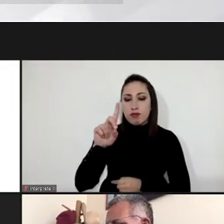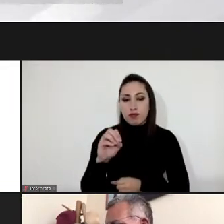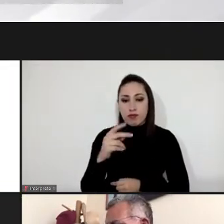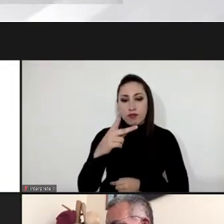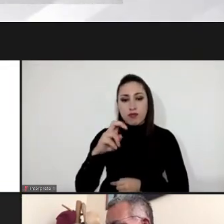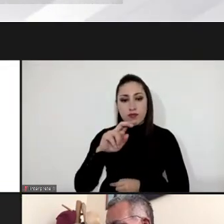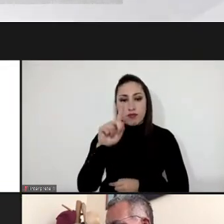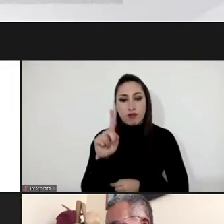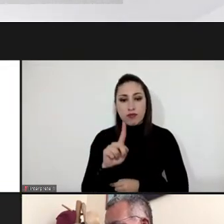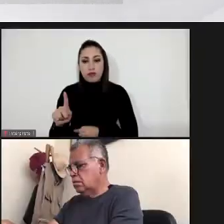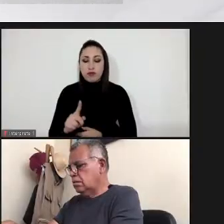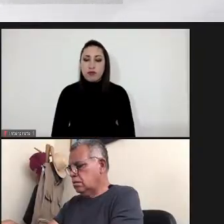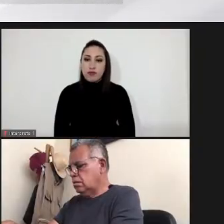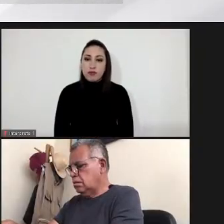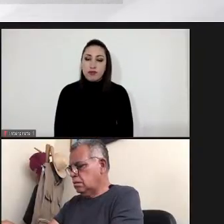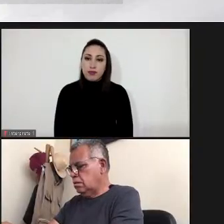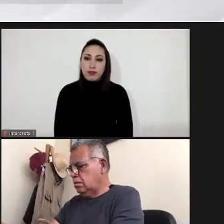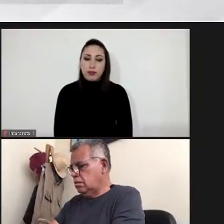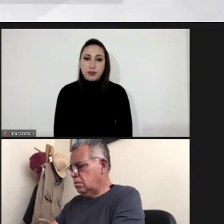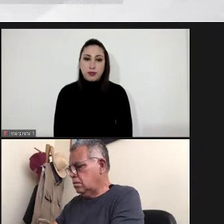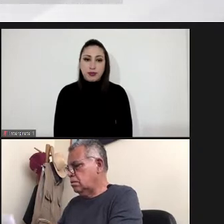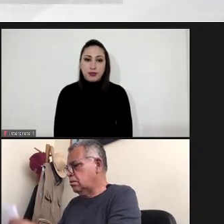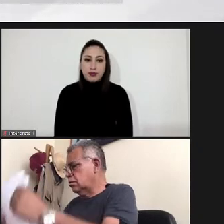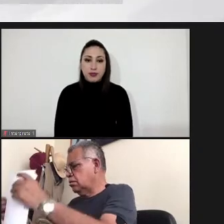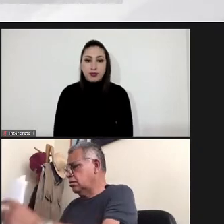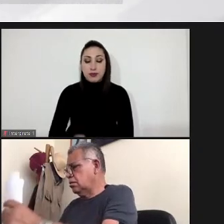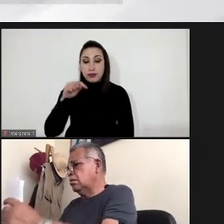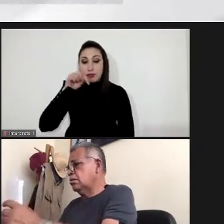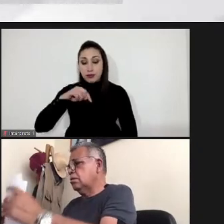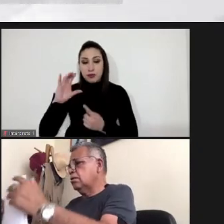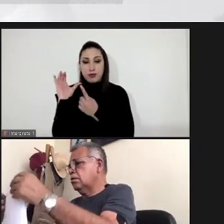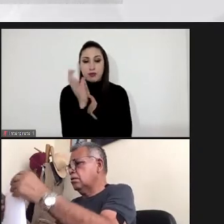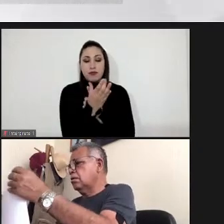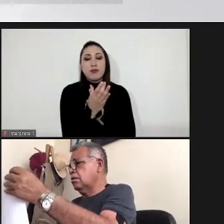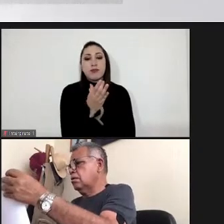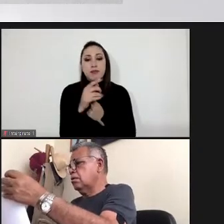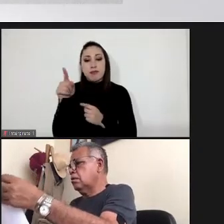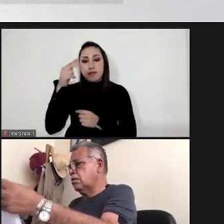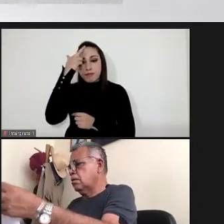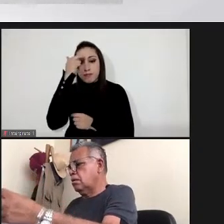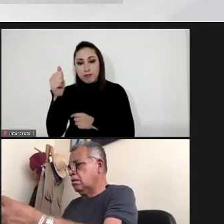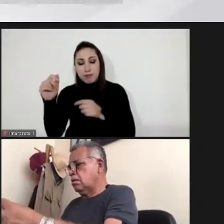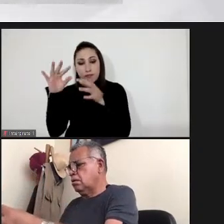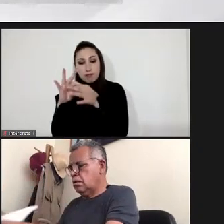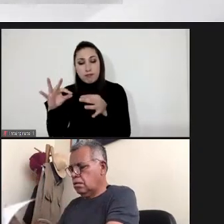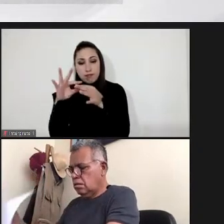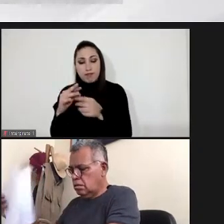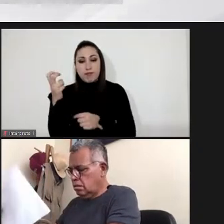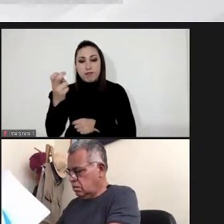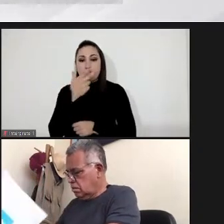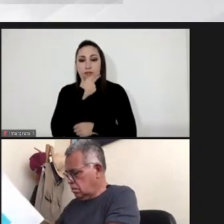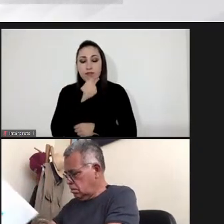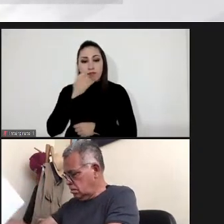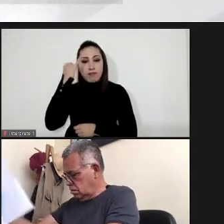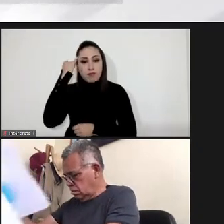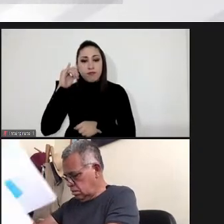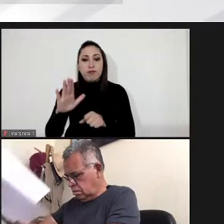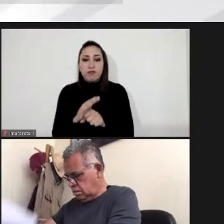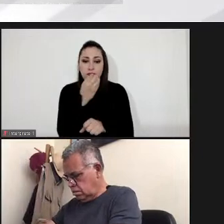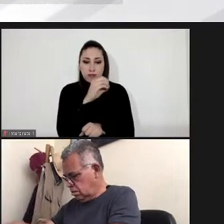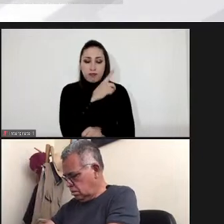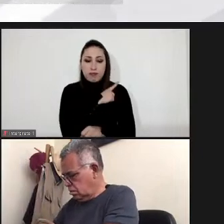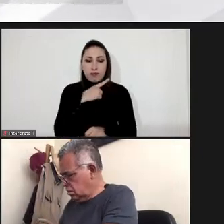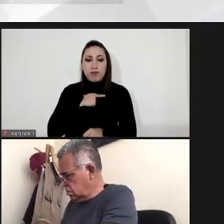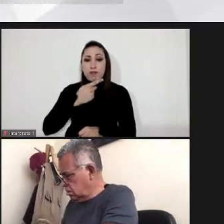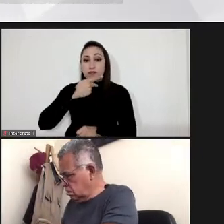Gracias, diputada. Esta comisión coincide con el espíritu del legislador proponente, pues el empleo del lenguaje incluyente en